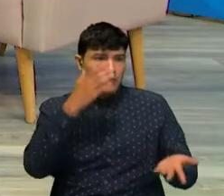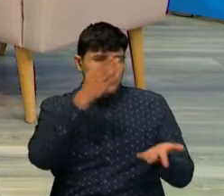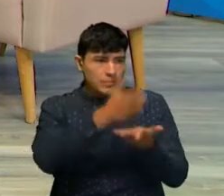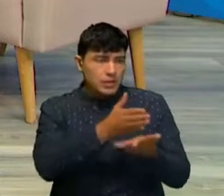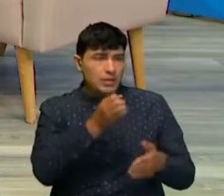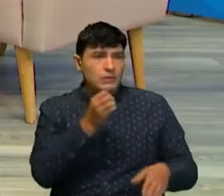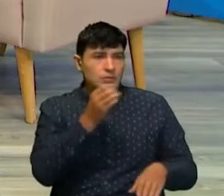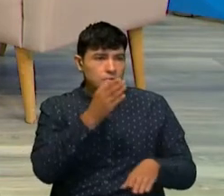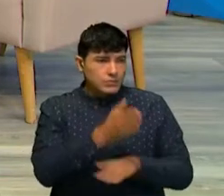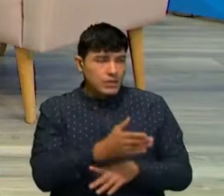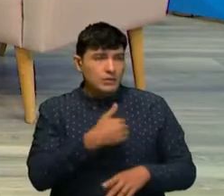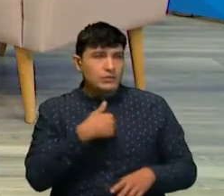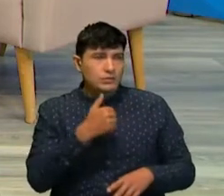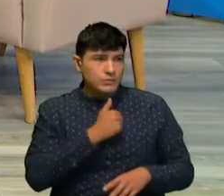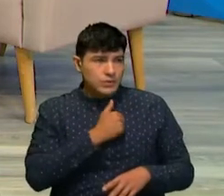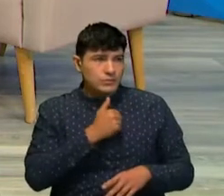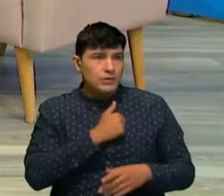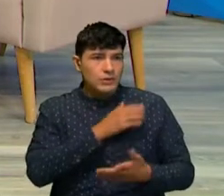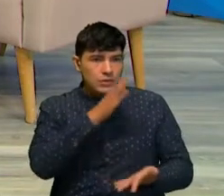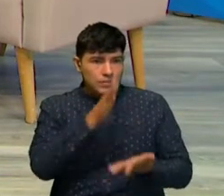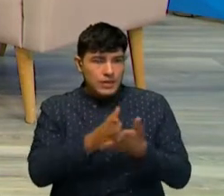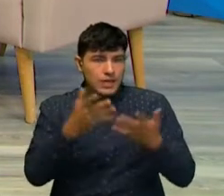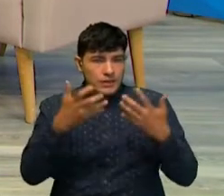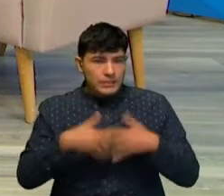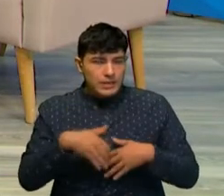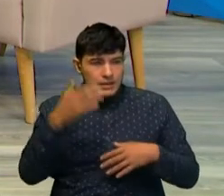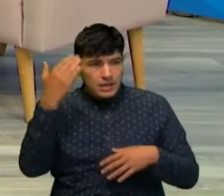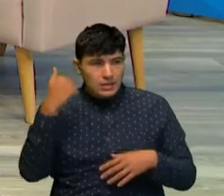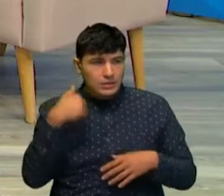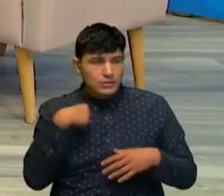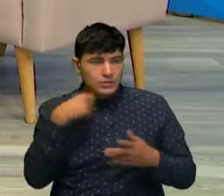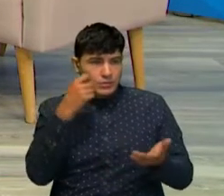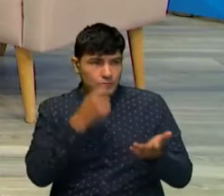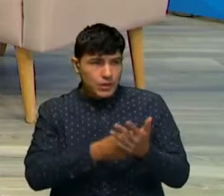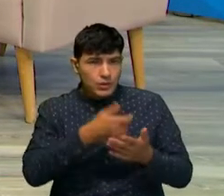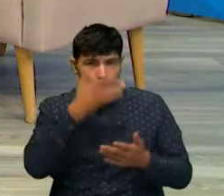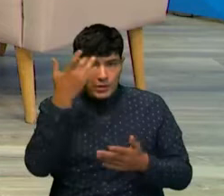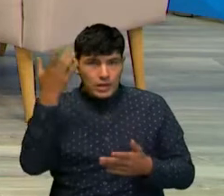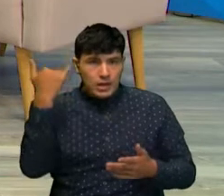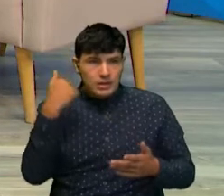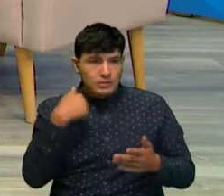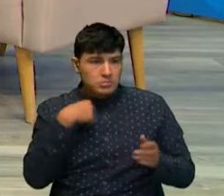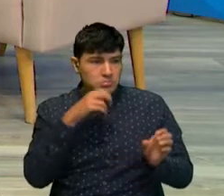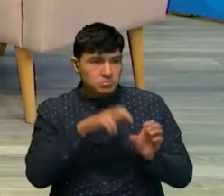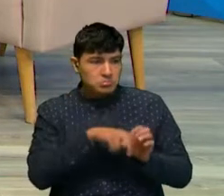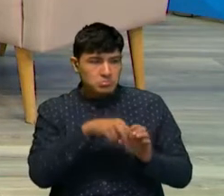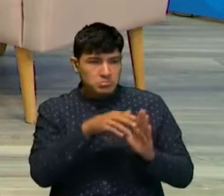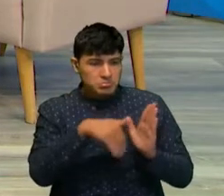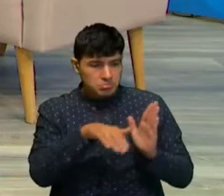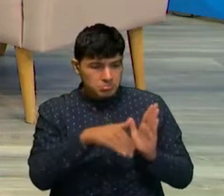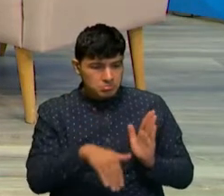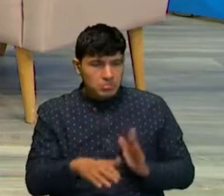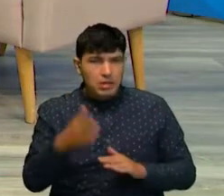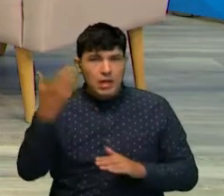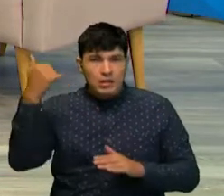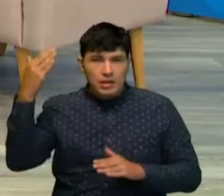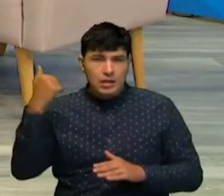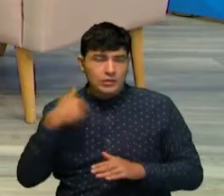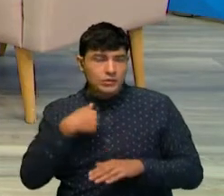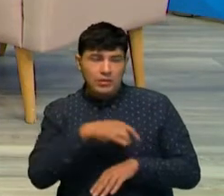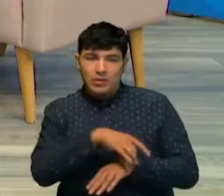que tenía que ir directamente a las empresas donde había cotizado, porque no me figuraba. Bueno, yo dejé pasar eso